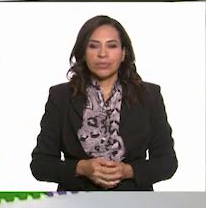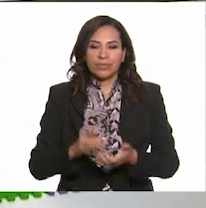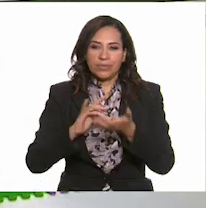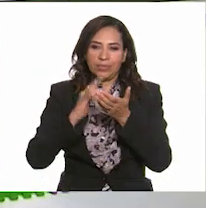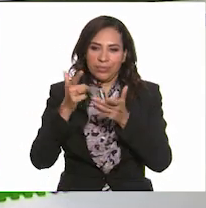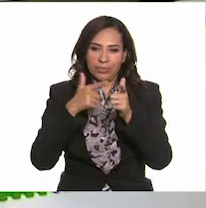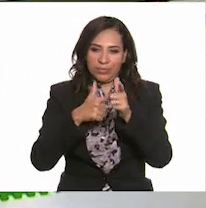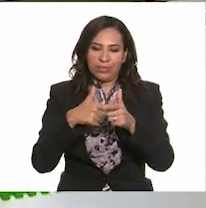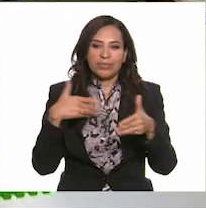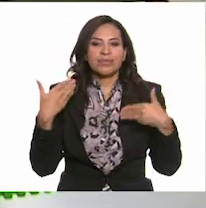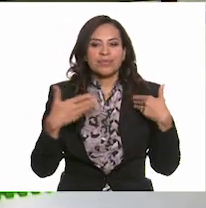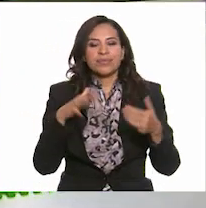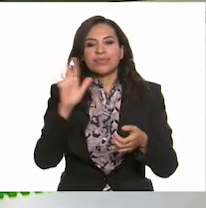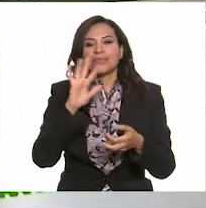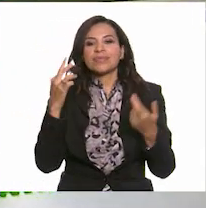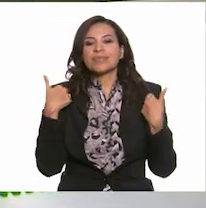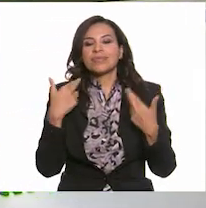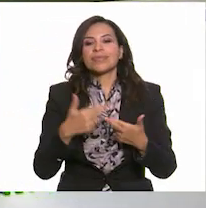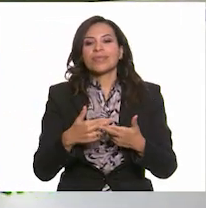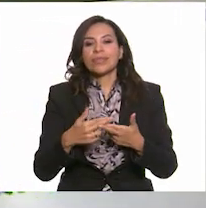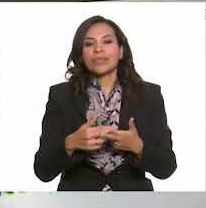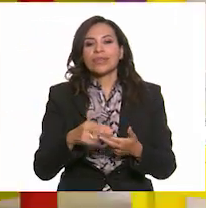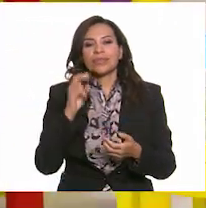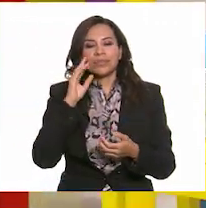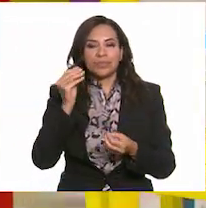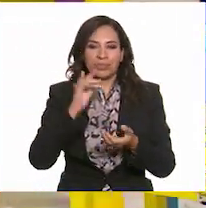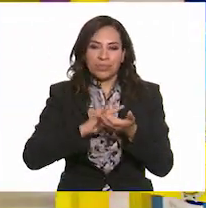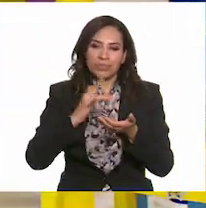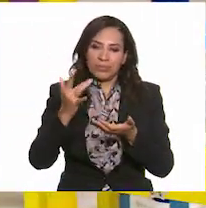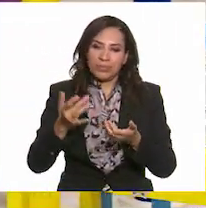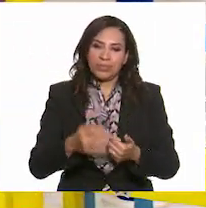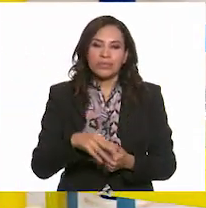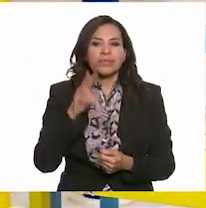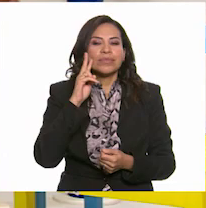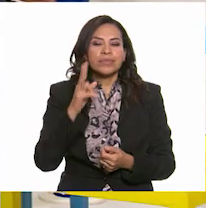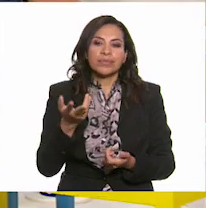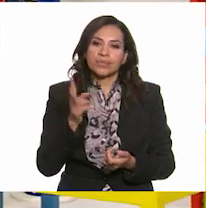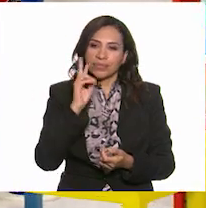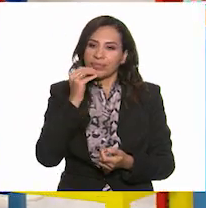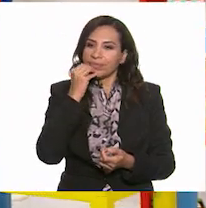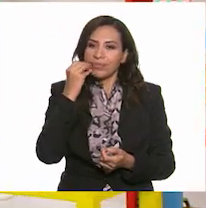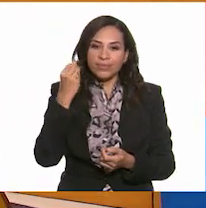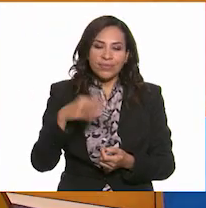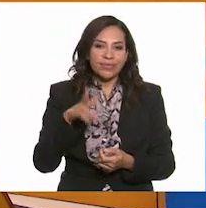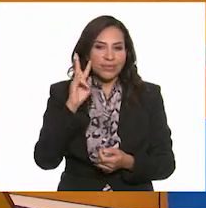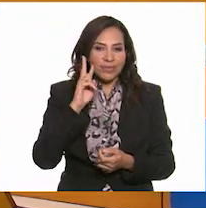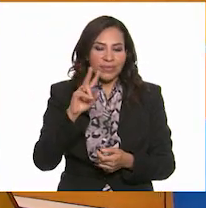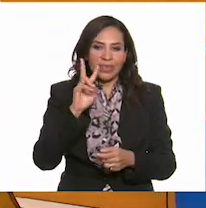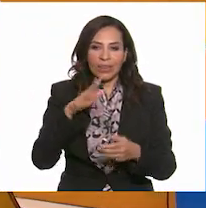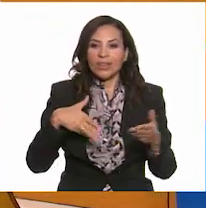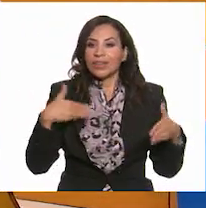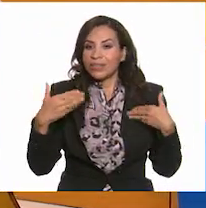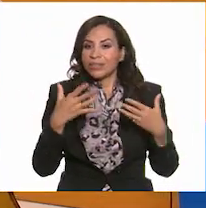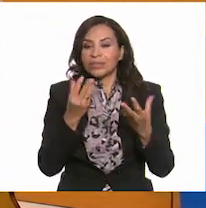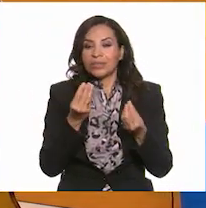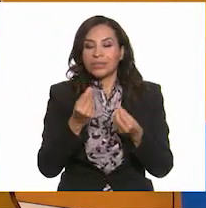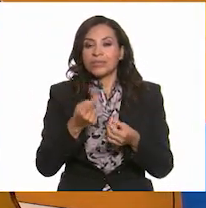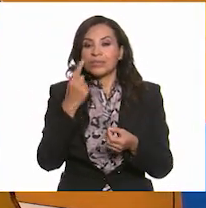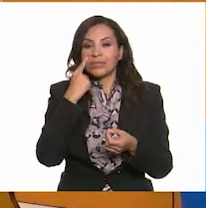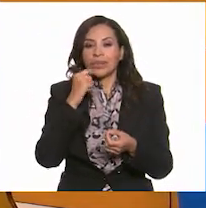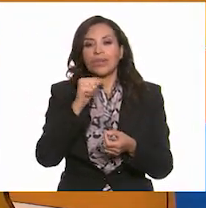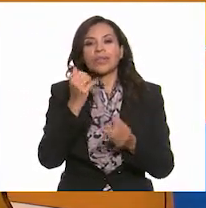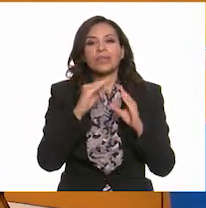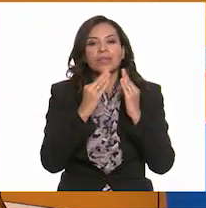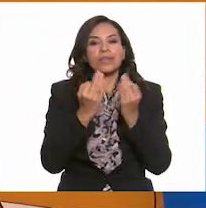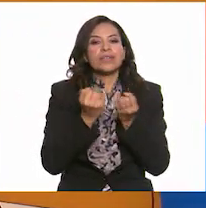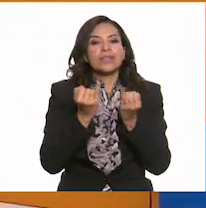Gracias, síguense divirtiendo. ¡Adiós, maestro! ¡Nos vemos! ¡Muchas gracias! ¿Cómo viste, Pepe? Ah, ¡padrísimo! ¿Verdad que muy sí está divertido. Muy padre? Mira, otra